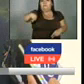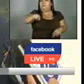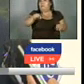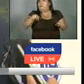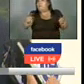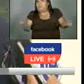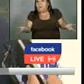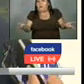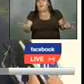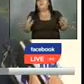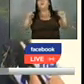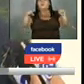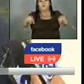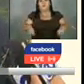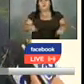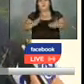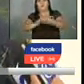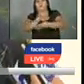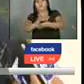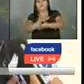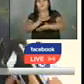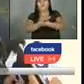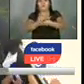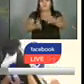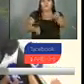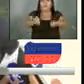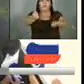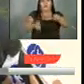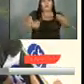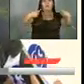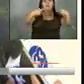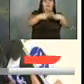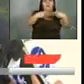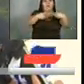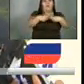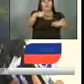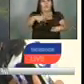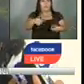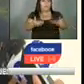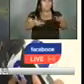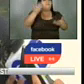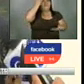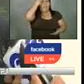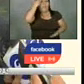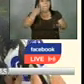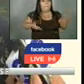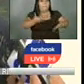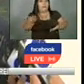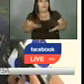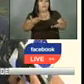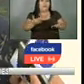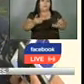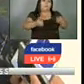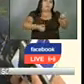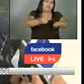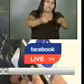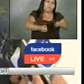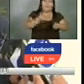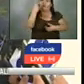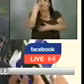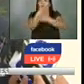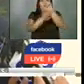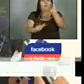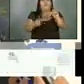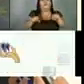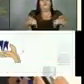para que pueda tener un acceso a los vehículos eléctricos. El mercado salvadoreño conocemos que es mixto y